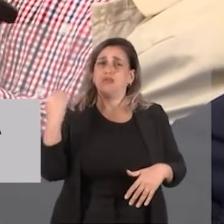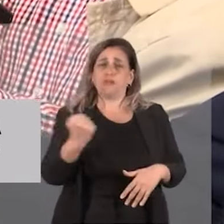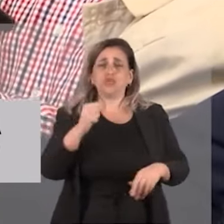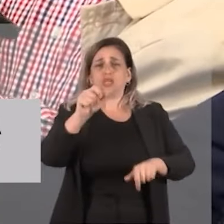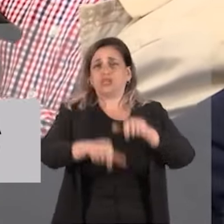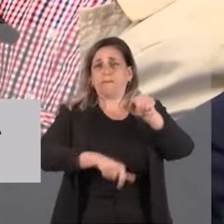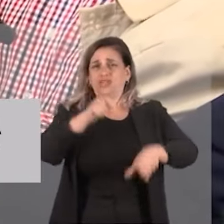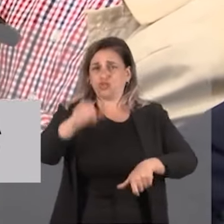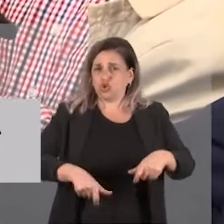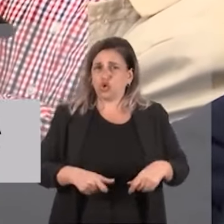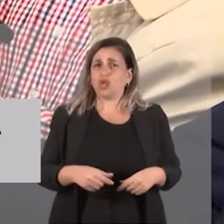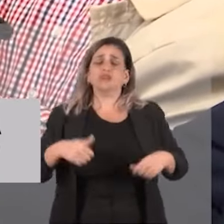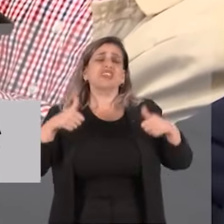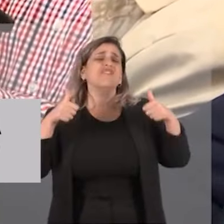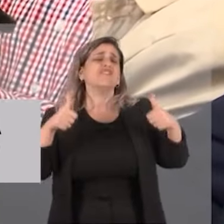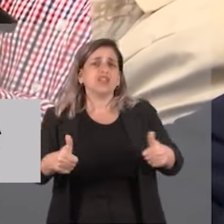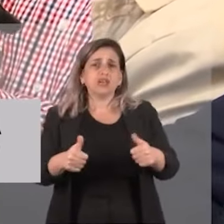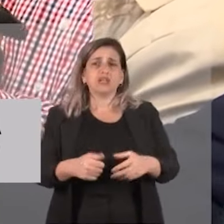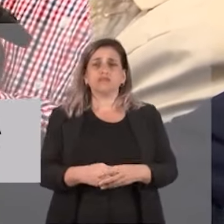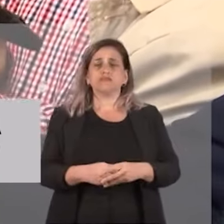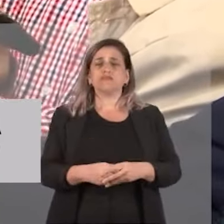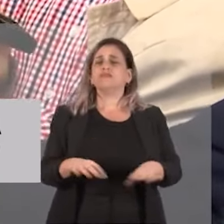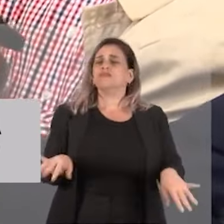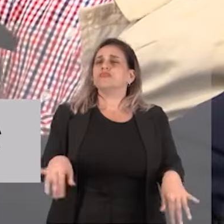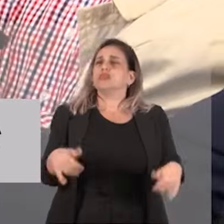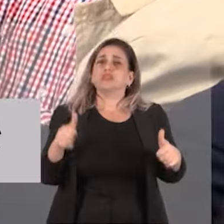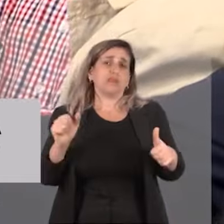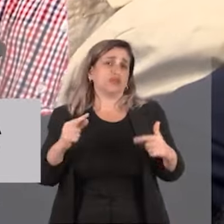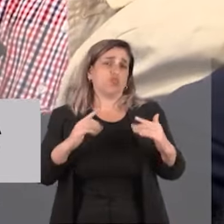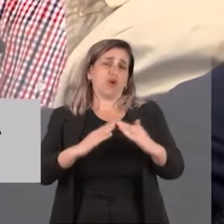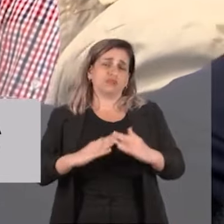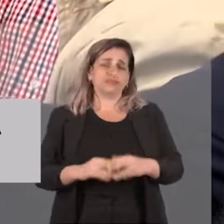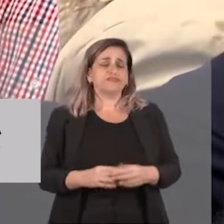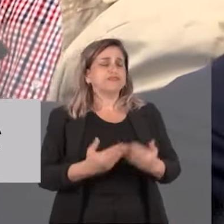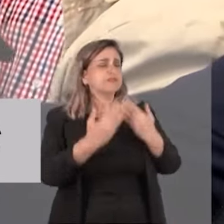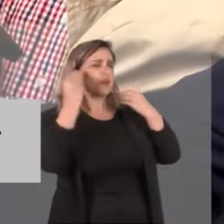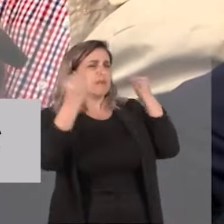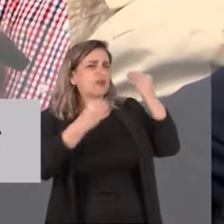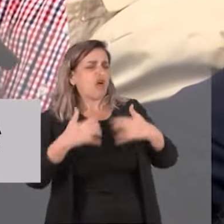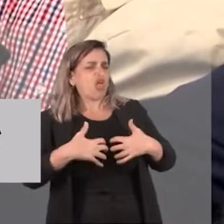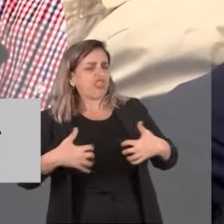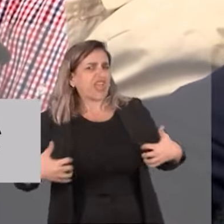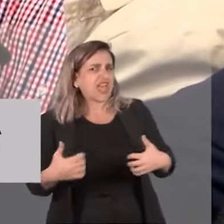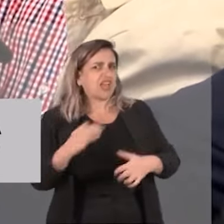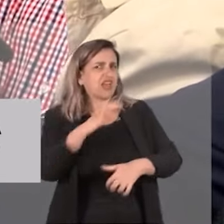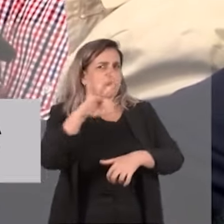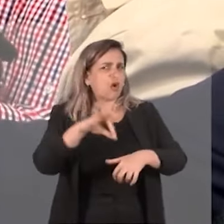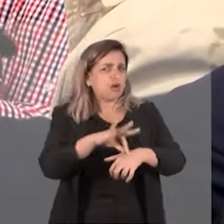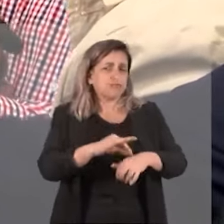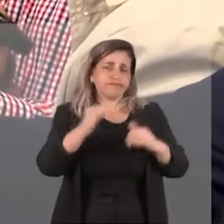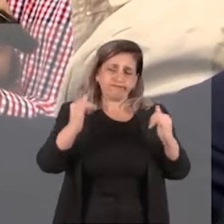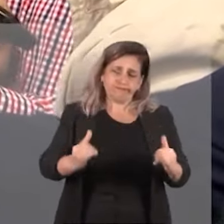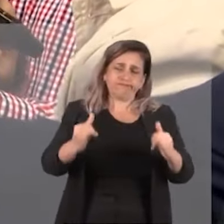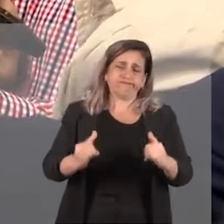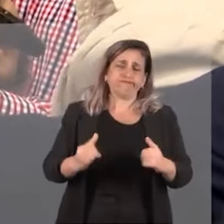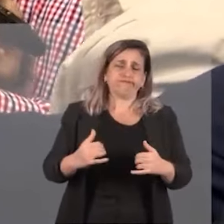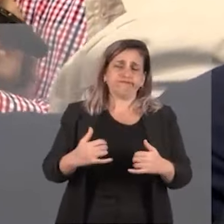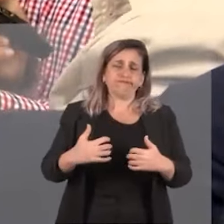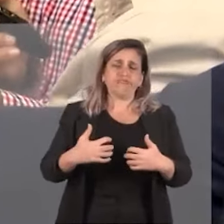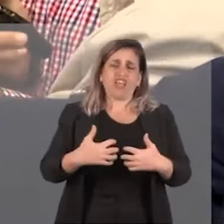de los daños estructurales. Ahora la coyuntura es lo importante, que la gente esté bien y que estén bien sus